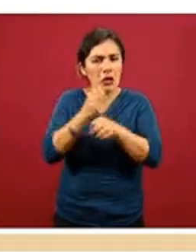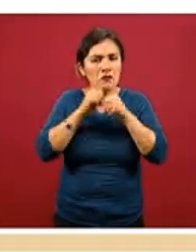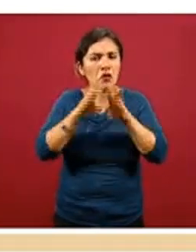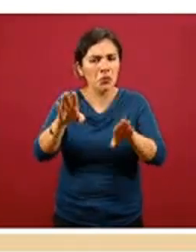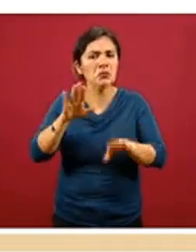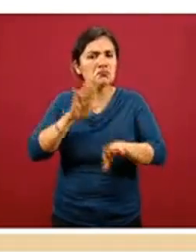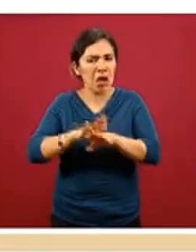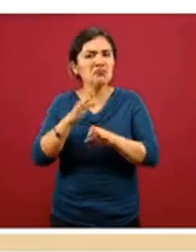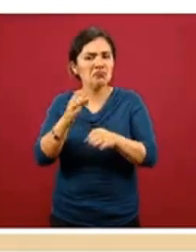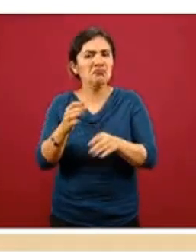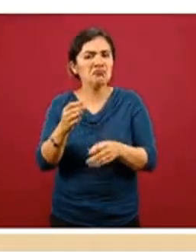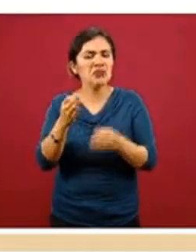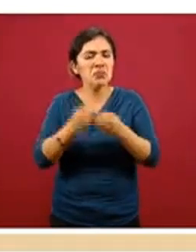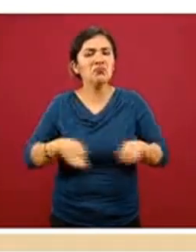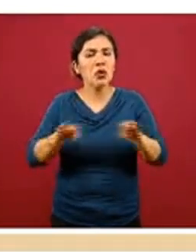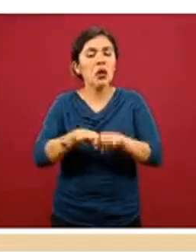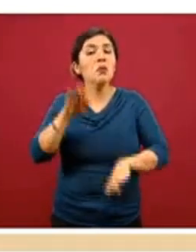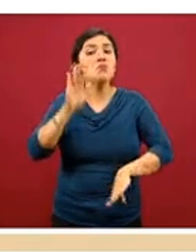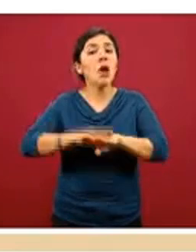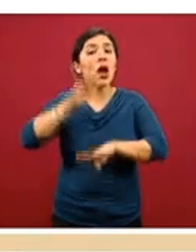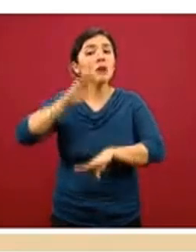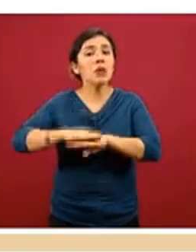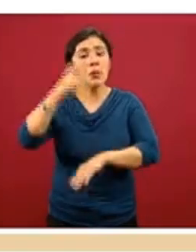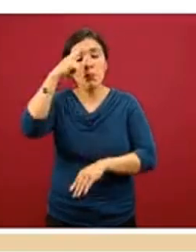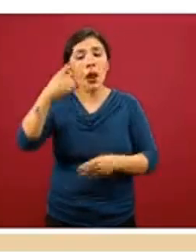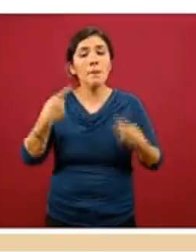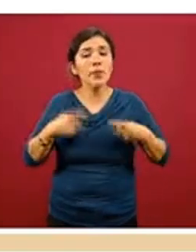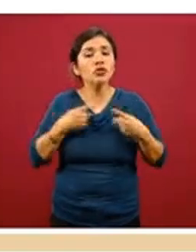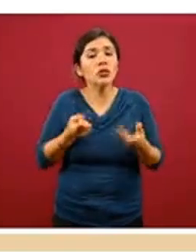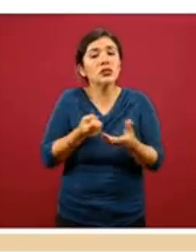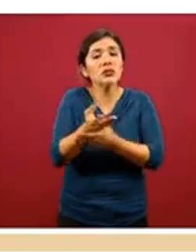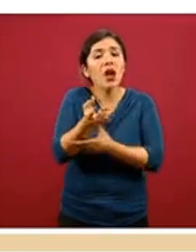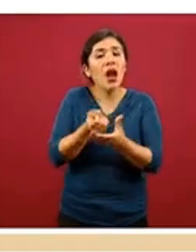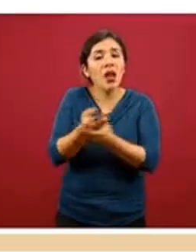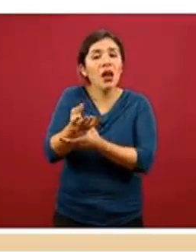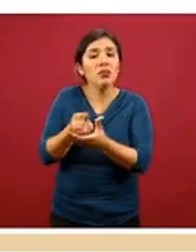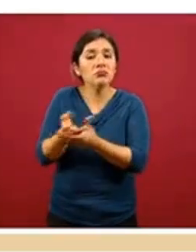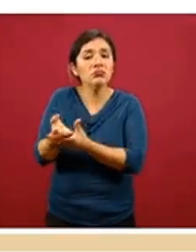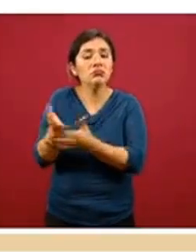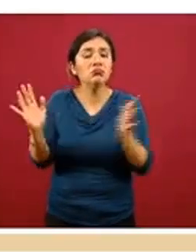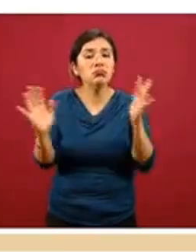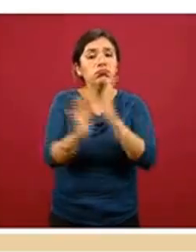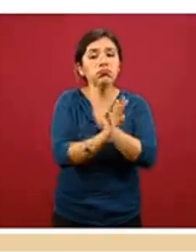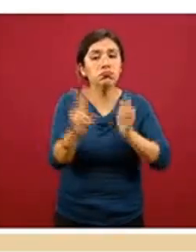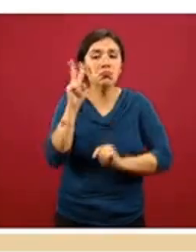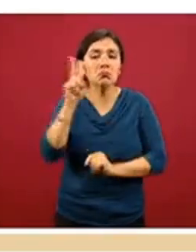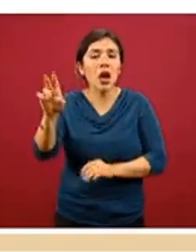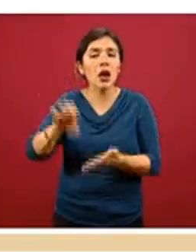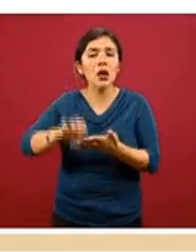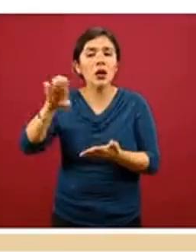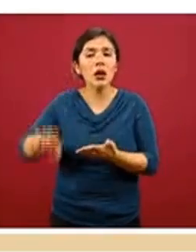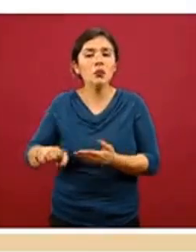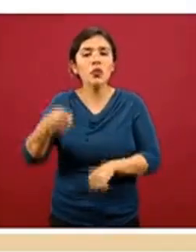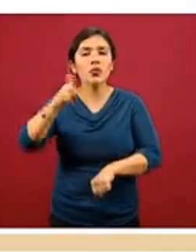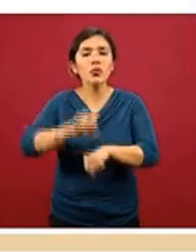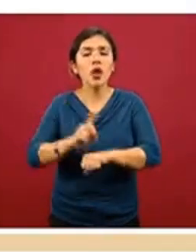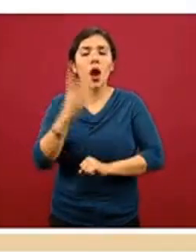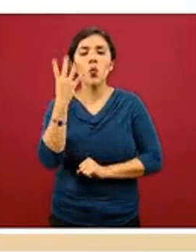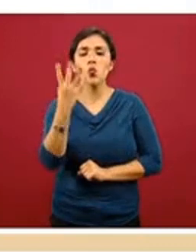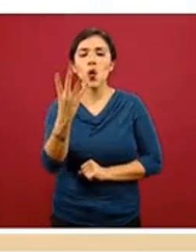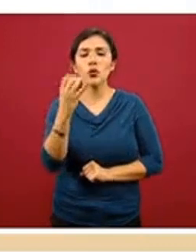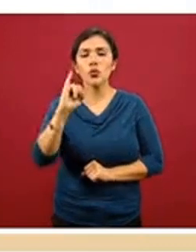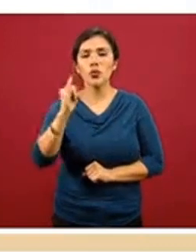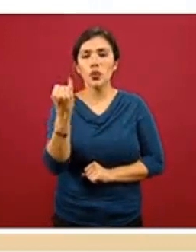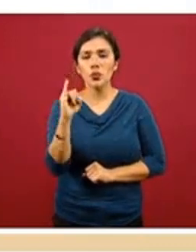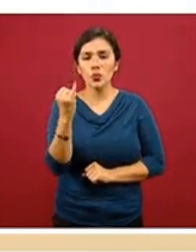bastante consistente, un incremento en la movilidad. Podemos ver, por ejemplo, el 4